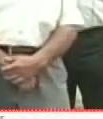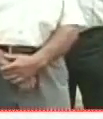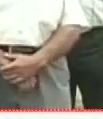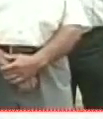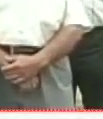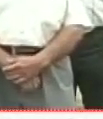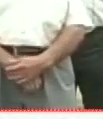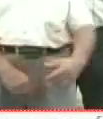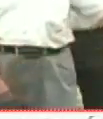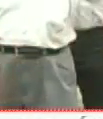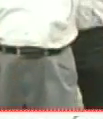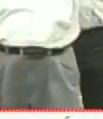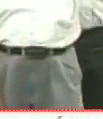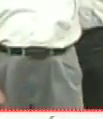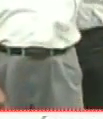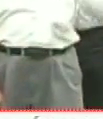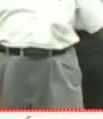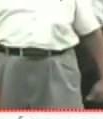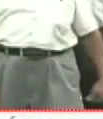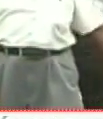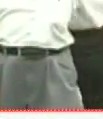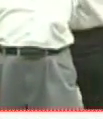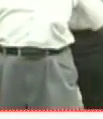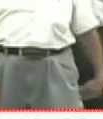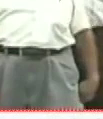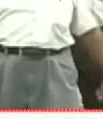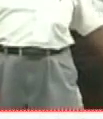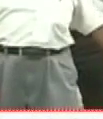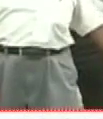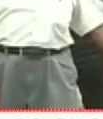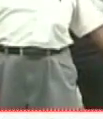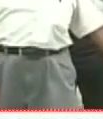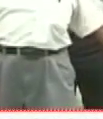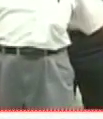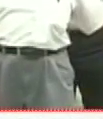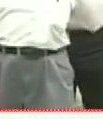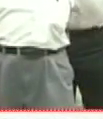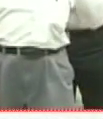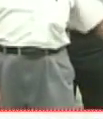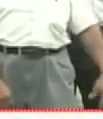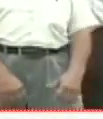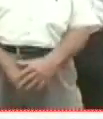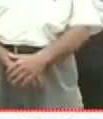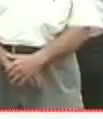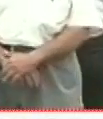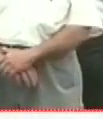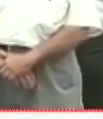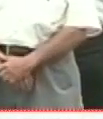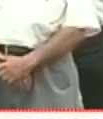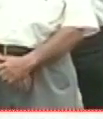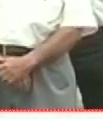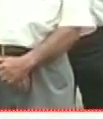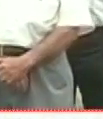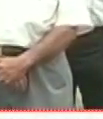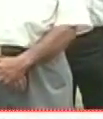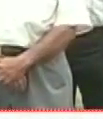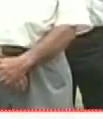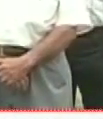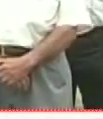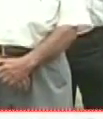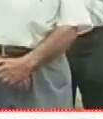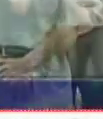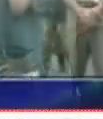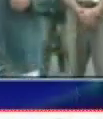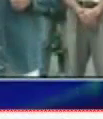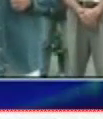cotidianidad de nuestro pueblo, es la cultura, es la producción, es el deporte, es la recreación. Muchísimas gracias, presidente, a cada uno de